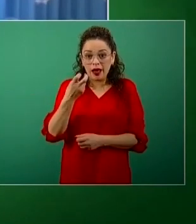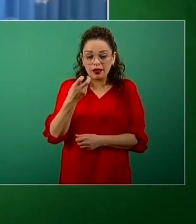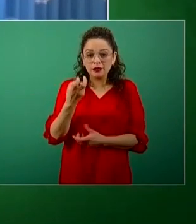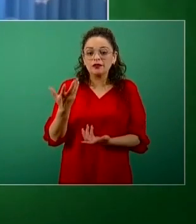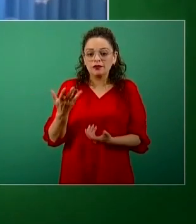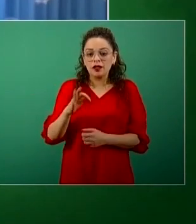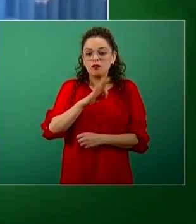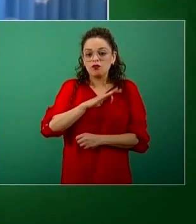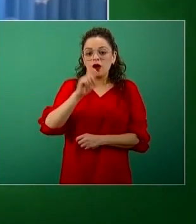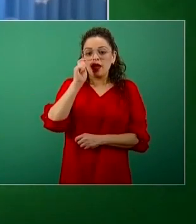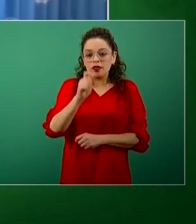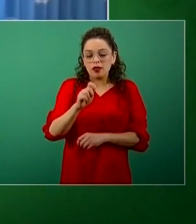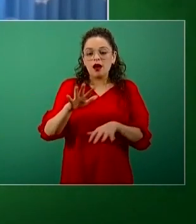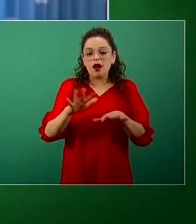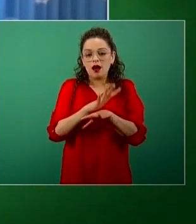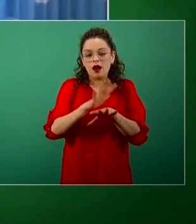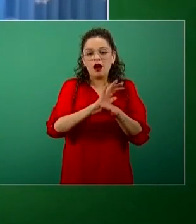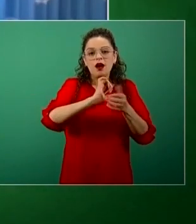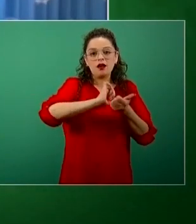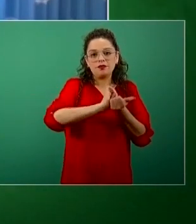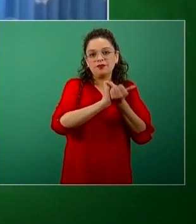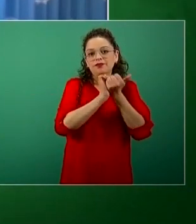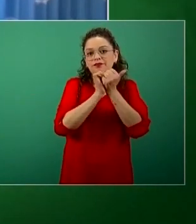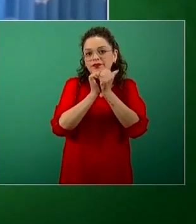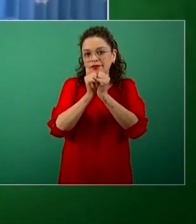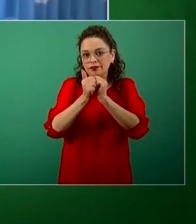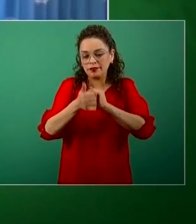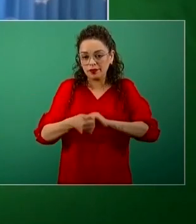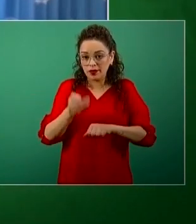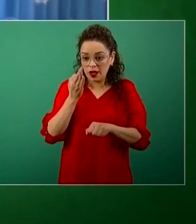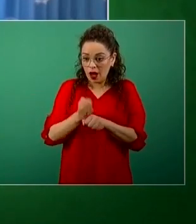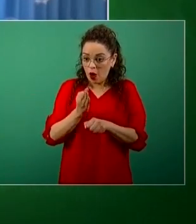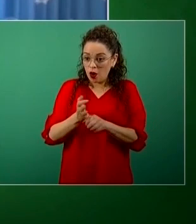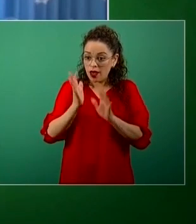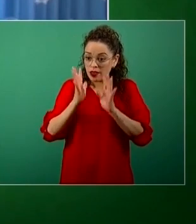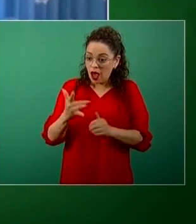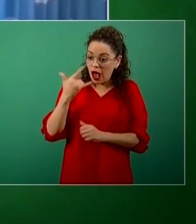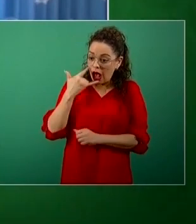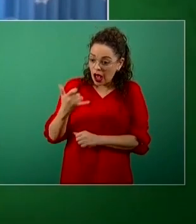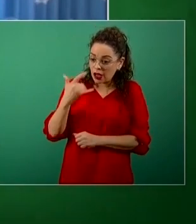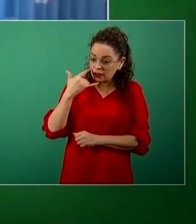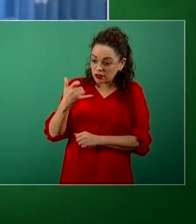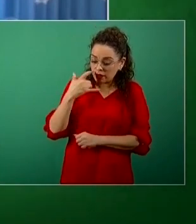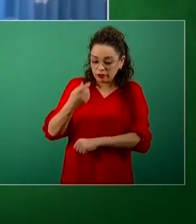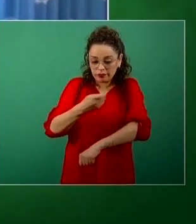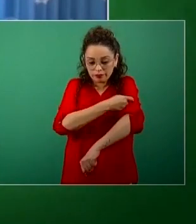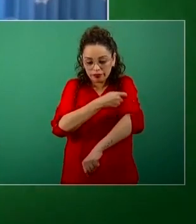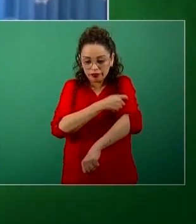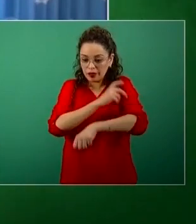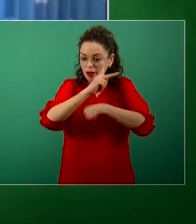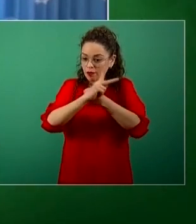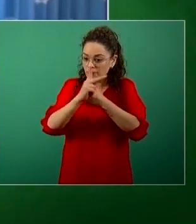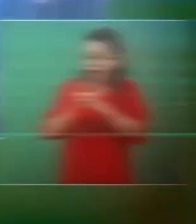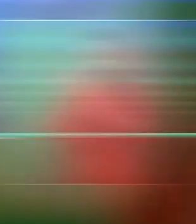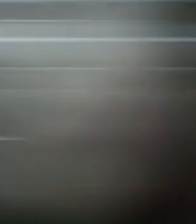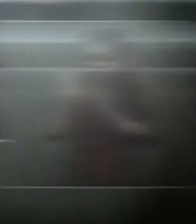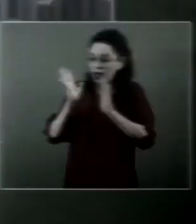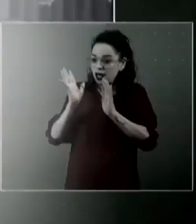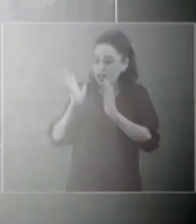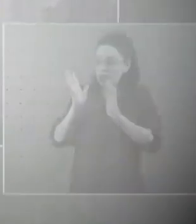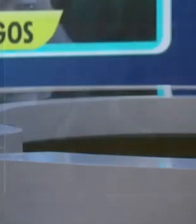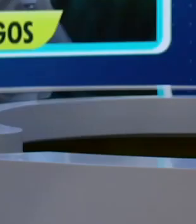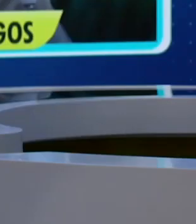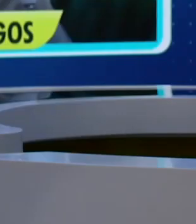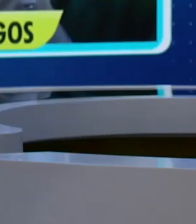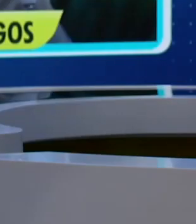variantes que incluso vengan a echar por tierra los esfuerzos de vacunación de los países que ya han avanzado en este ámbito.